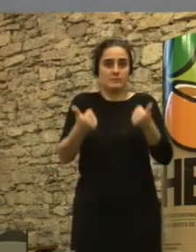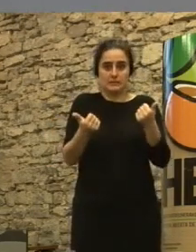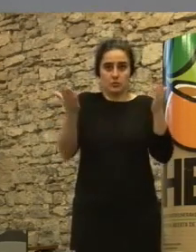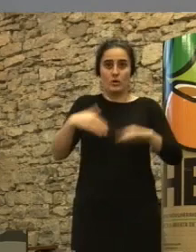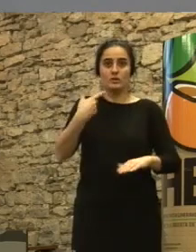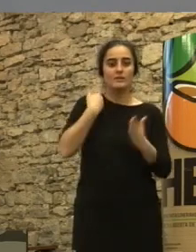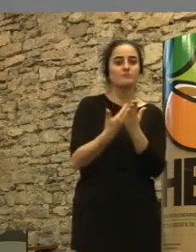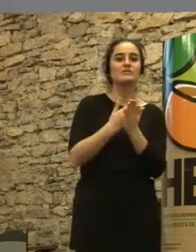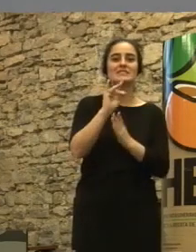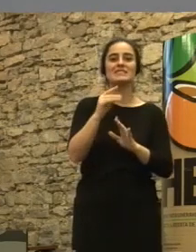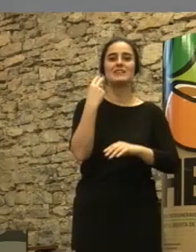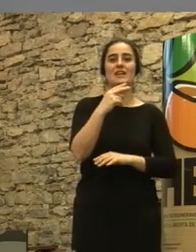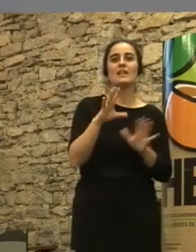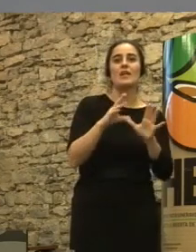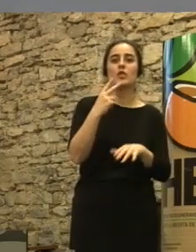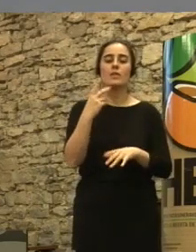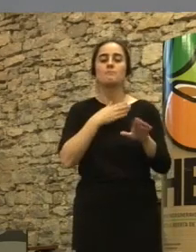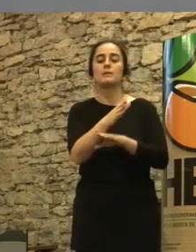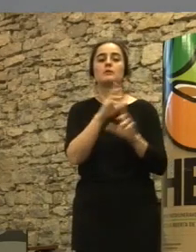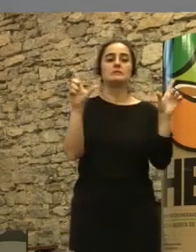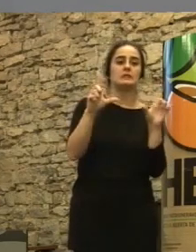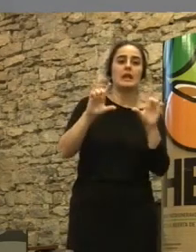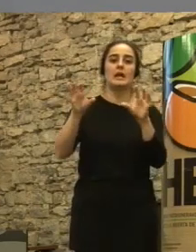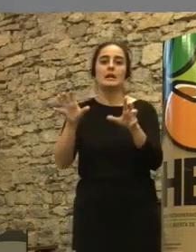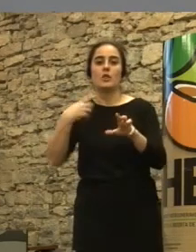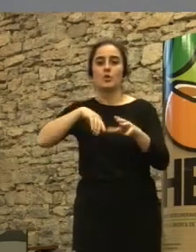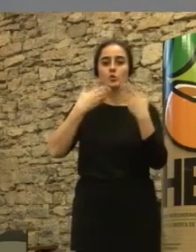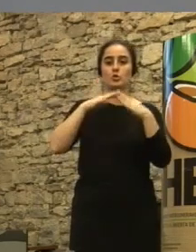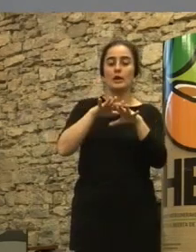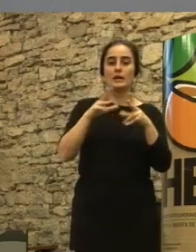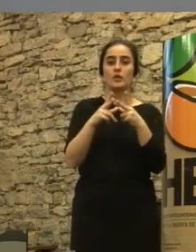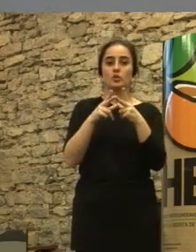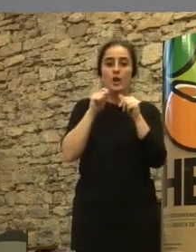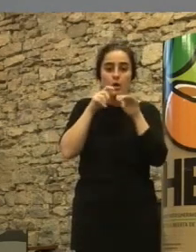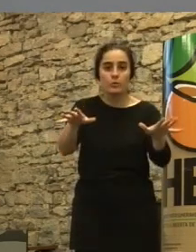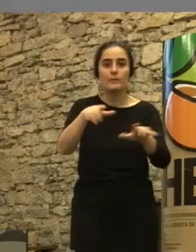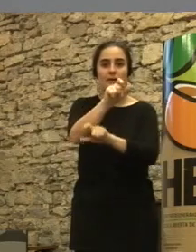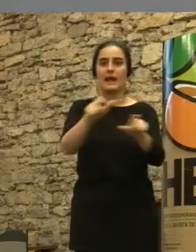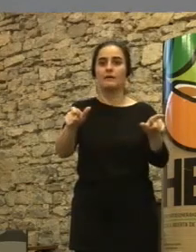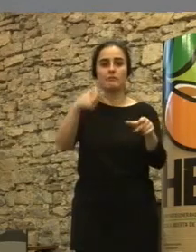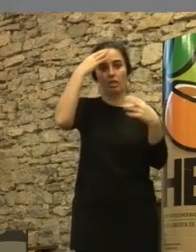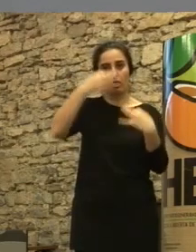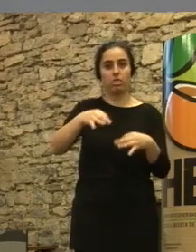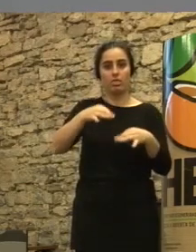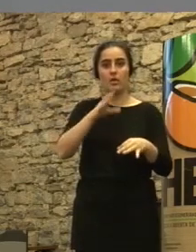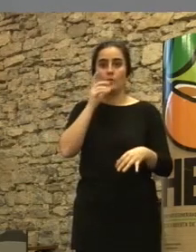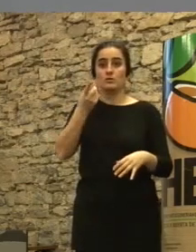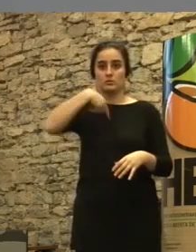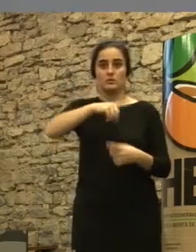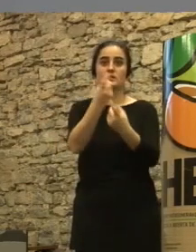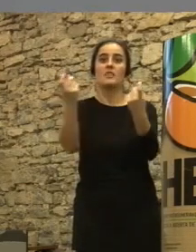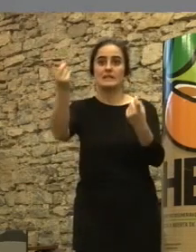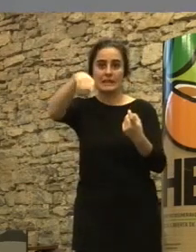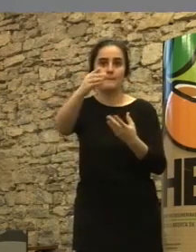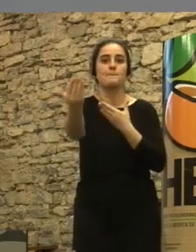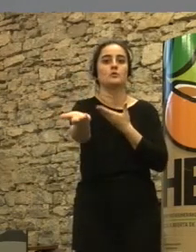vez que verificamos, sí, tenemos, vamos a la tele, vamos a la radio, lo contamos en nuestra web, en redes sociales somos potentes y tal, pero no se entera la gente. Entonces, necesitamos también para eso. O necesitamos